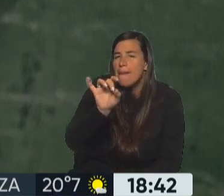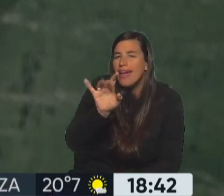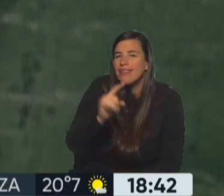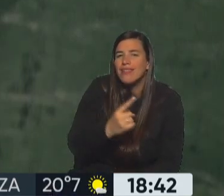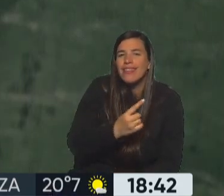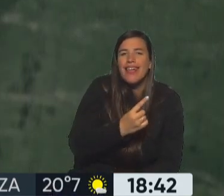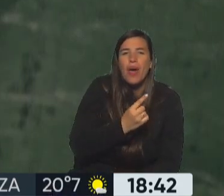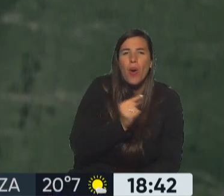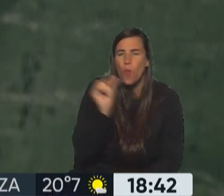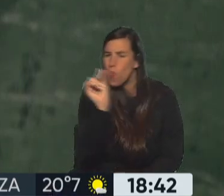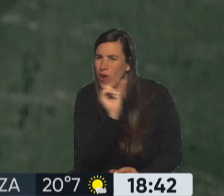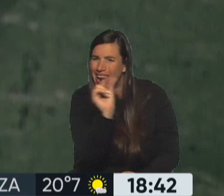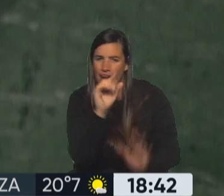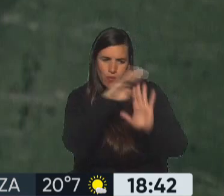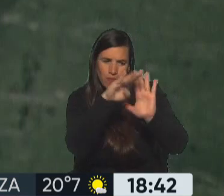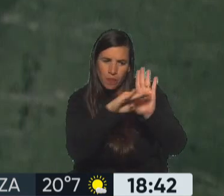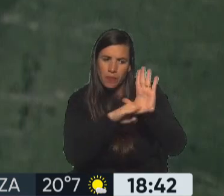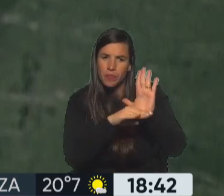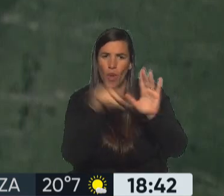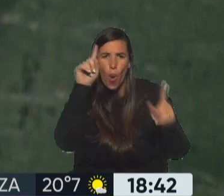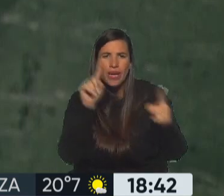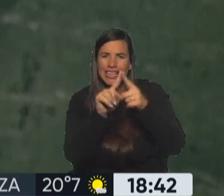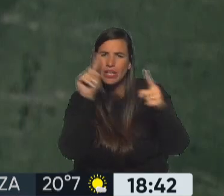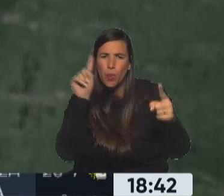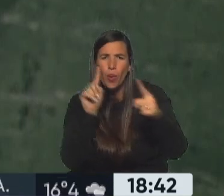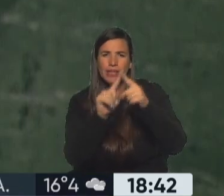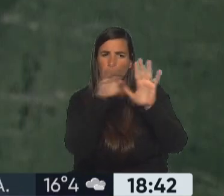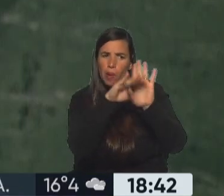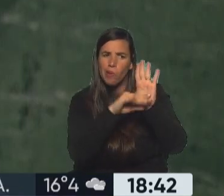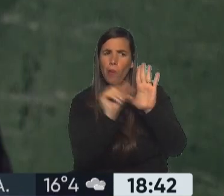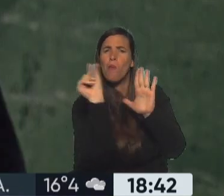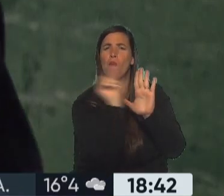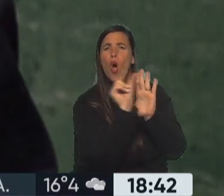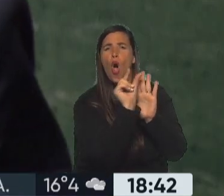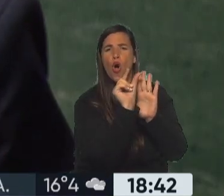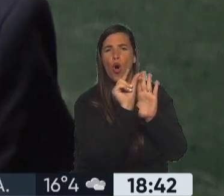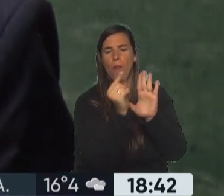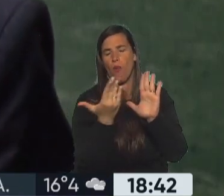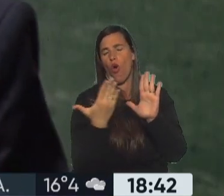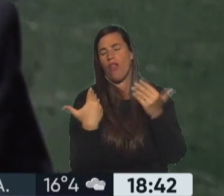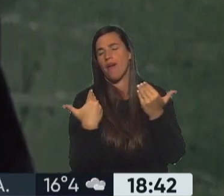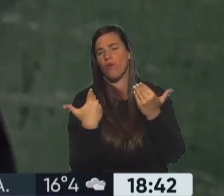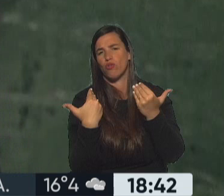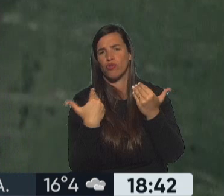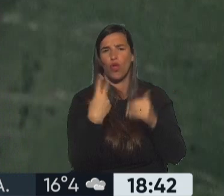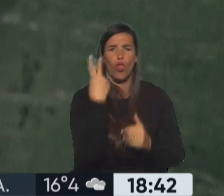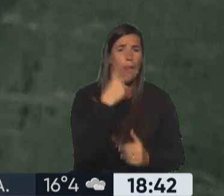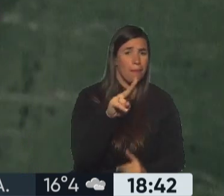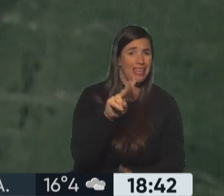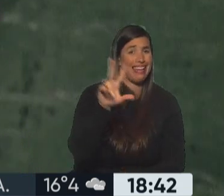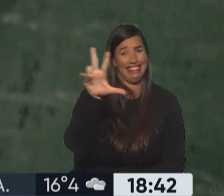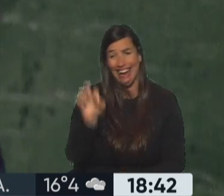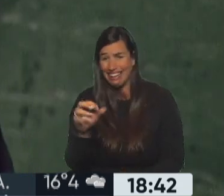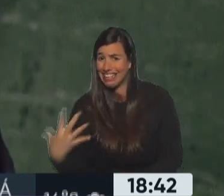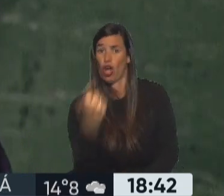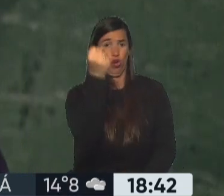de las metas que nos propusimos podremos alcanzarla en ese año del 2030. Esta falta